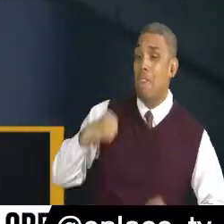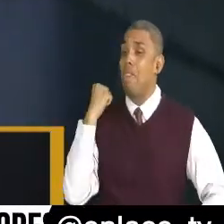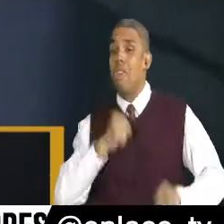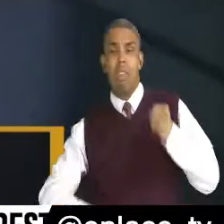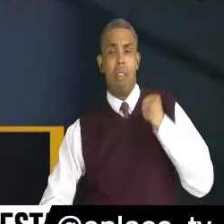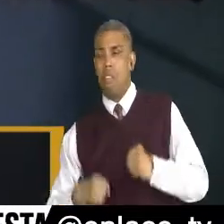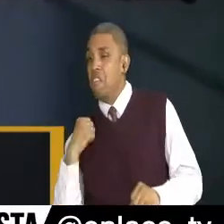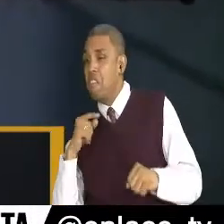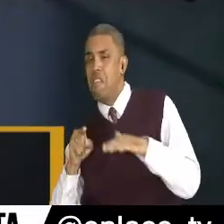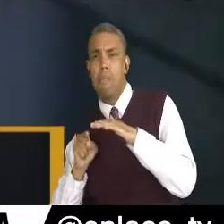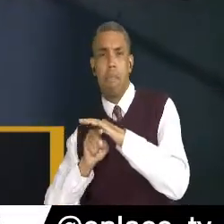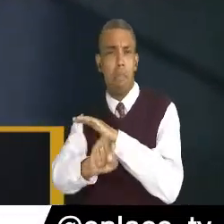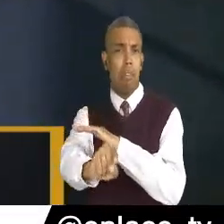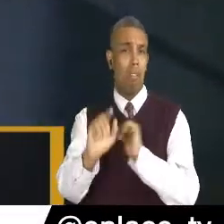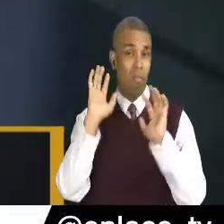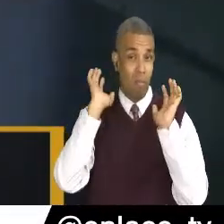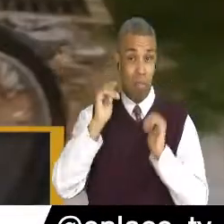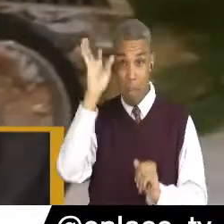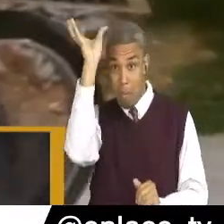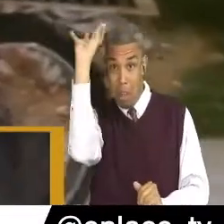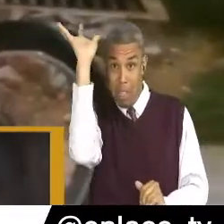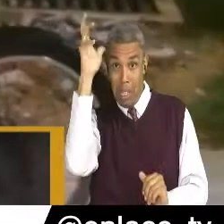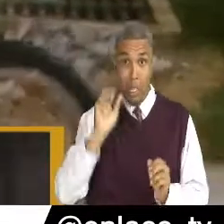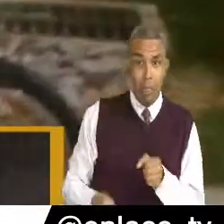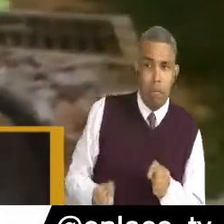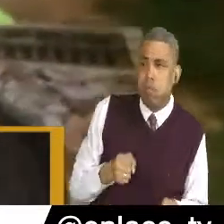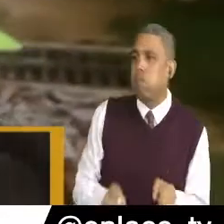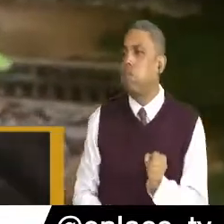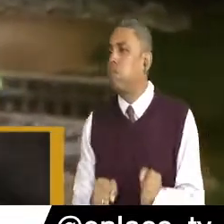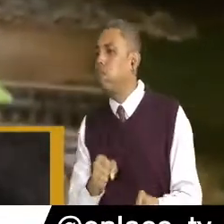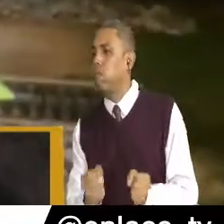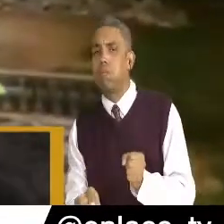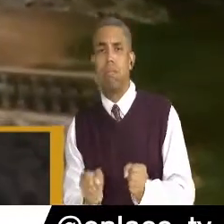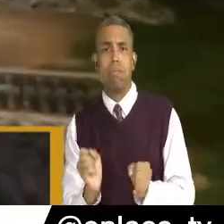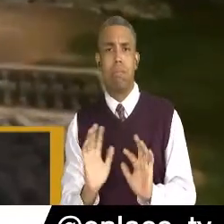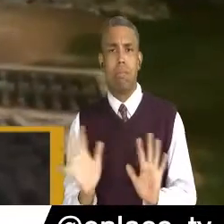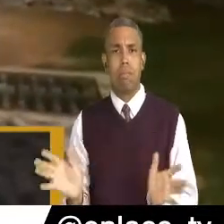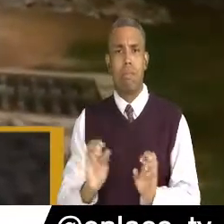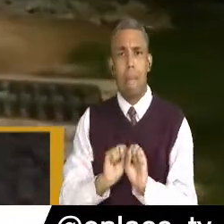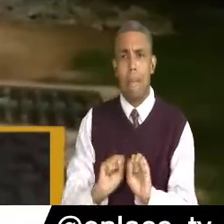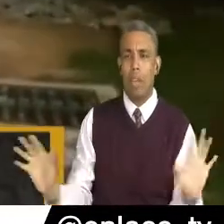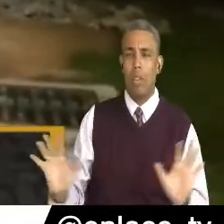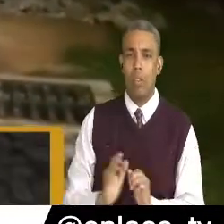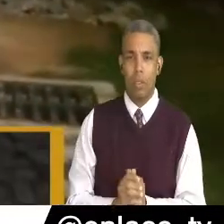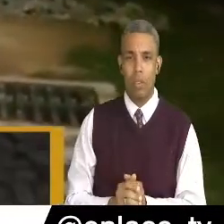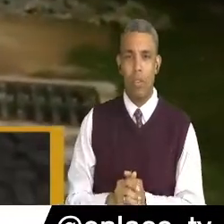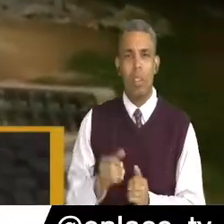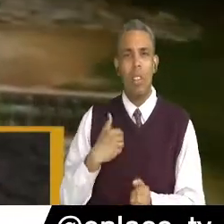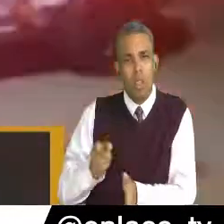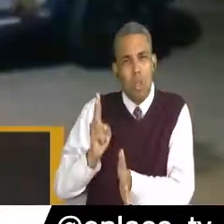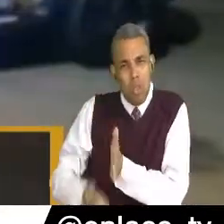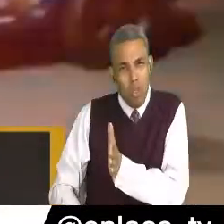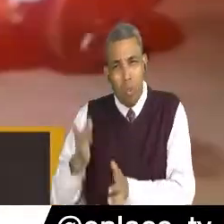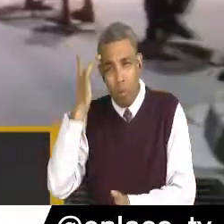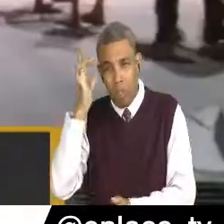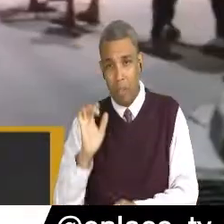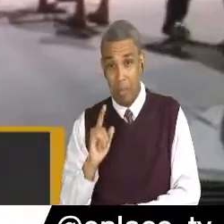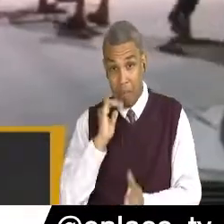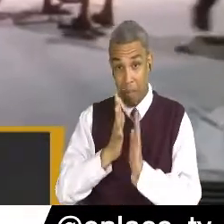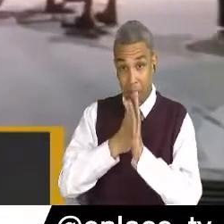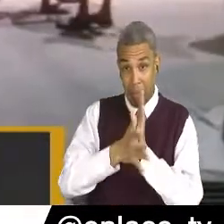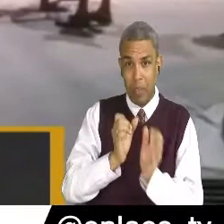Llevaron un poco de patrullas hasta ahí, pues. Aún no se conocen móviles de este nuevo homicidio. Según cifras oficiales, en lo que va corrido el